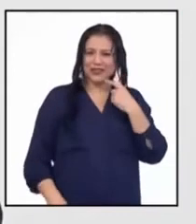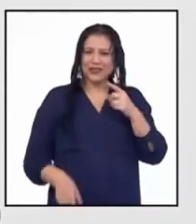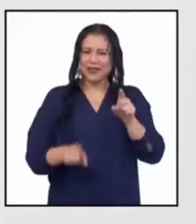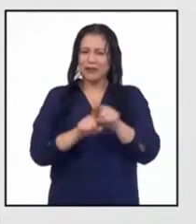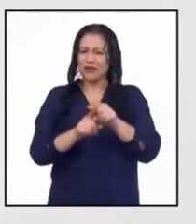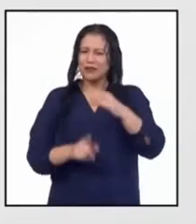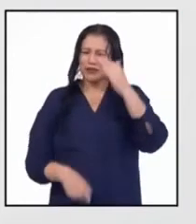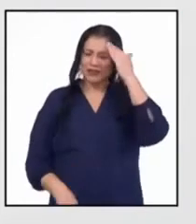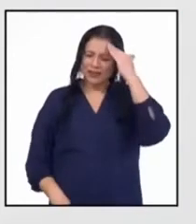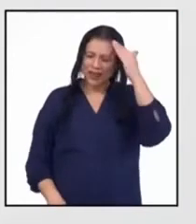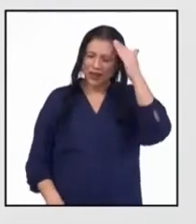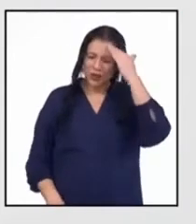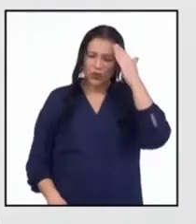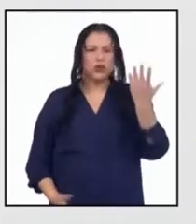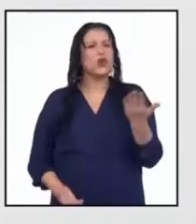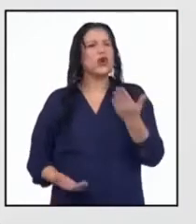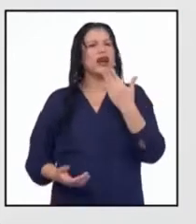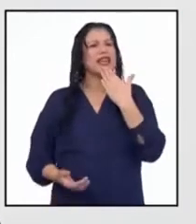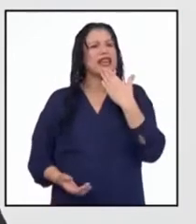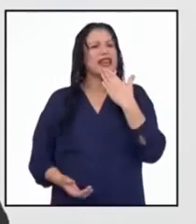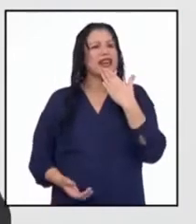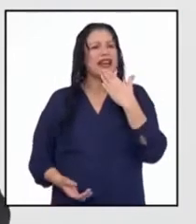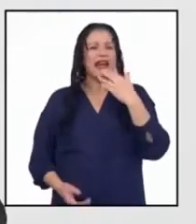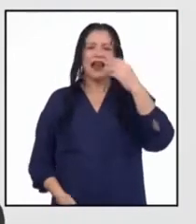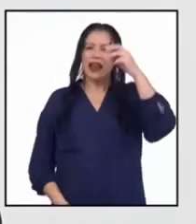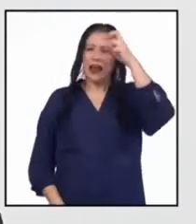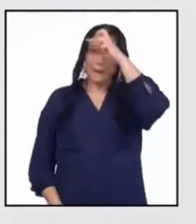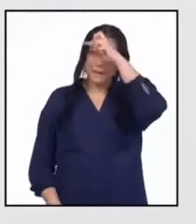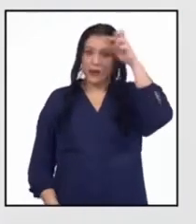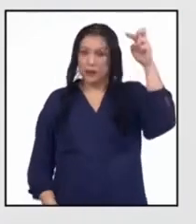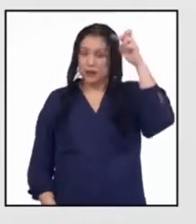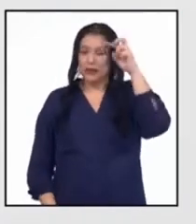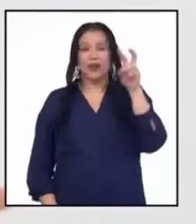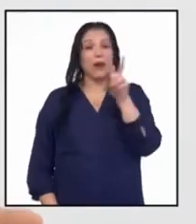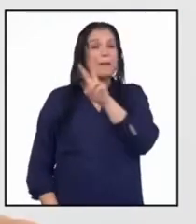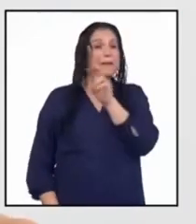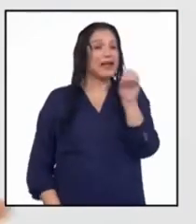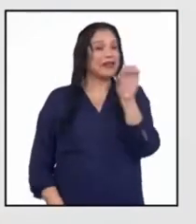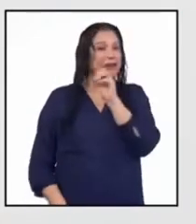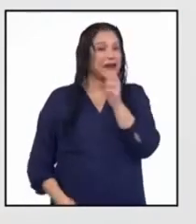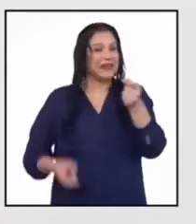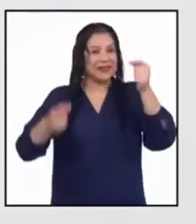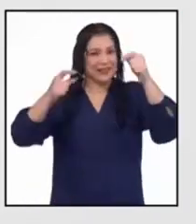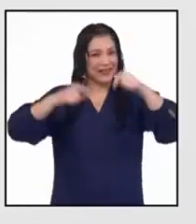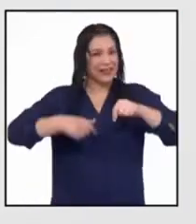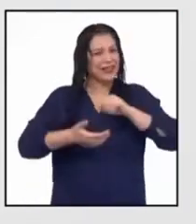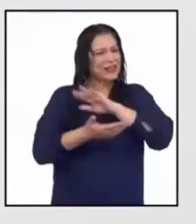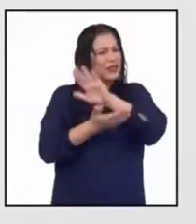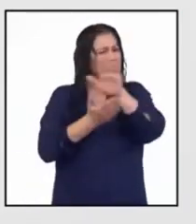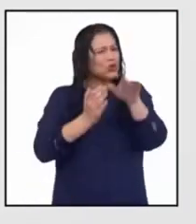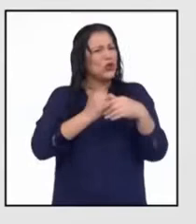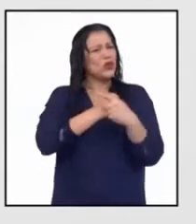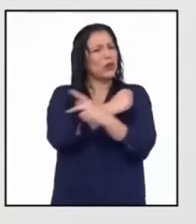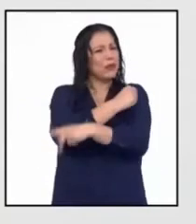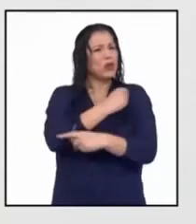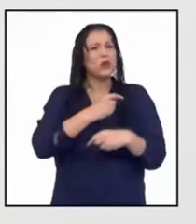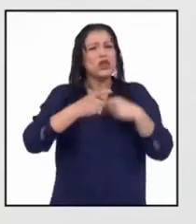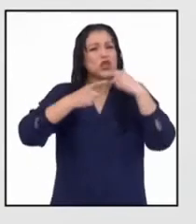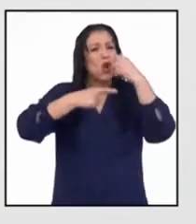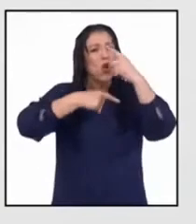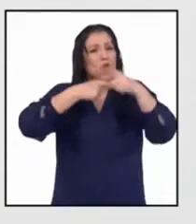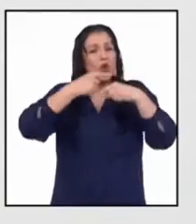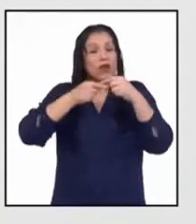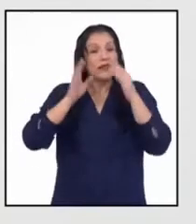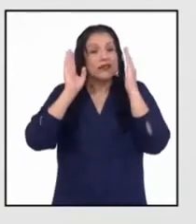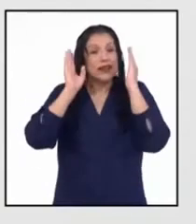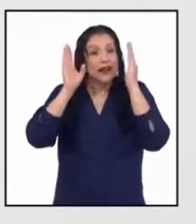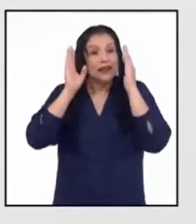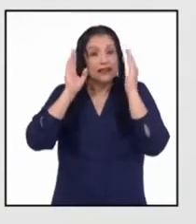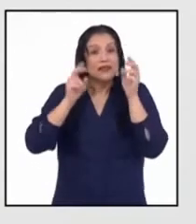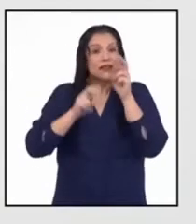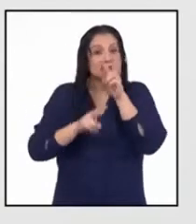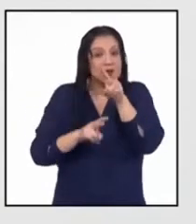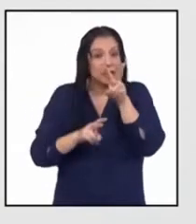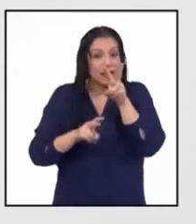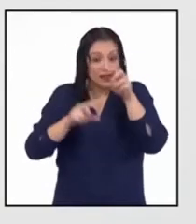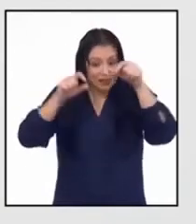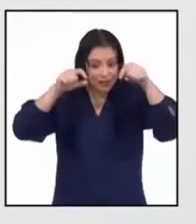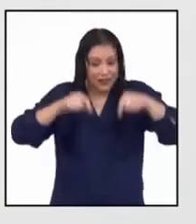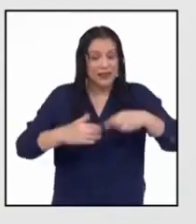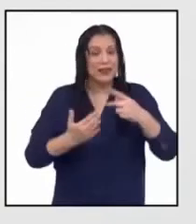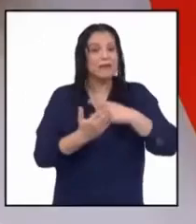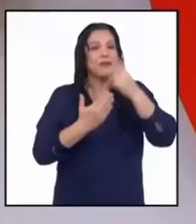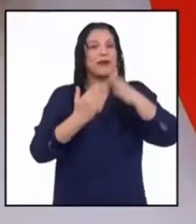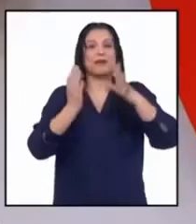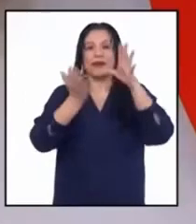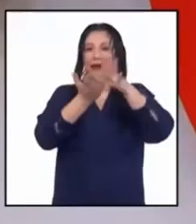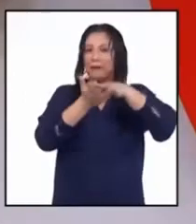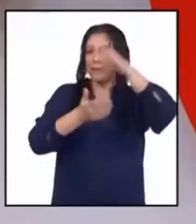saludo especial a la promoción 2020 de todo el país que diariamente están pendientes de Aprendo